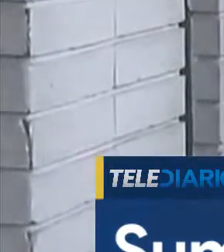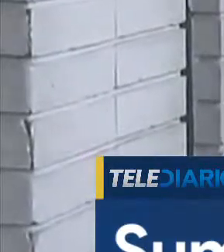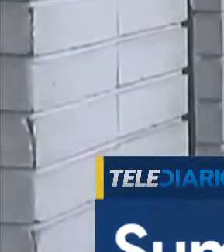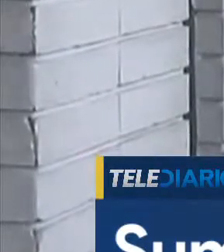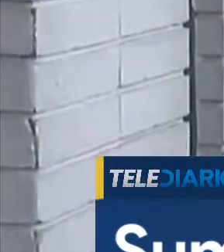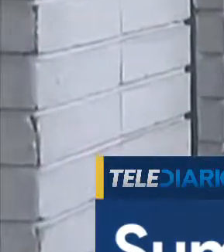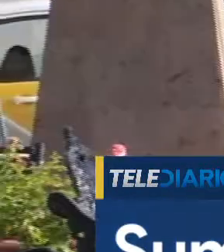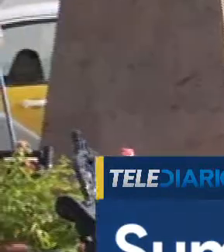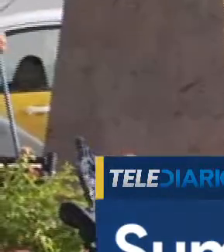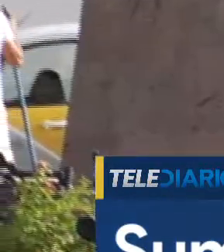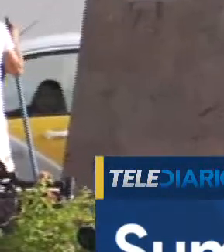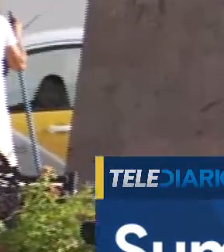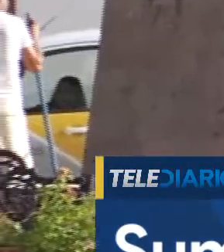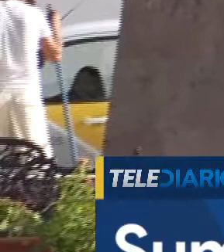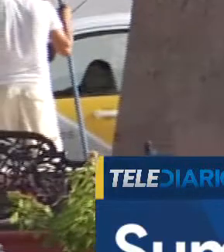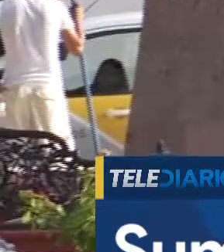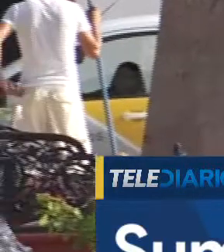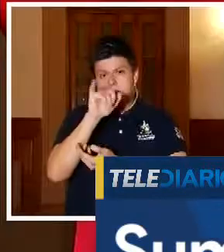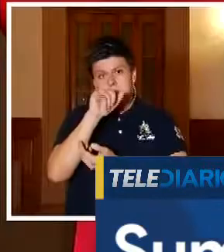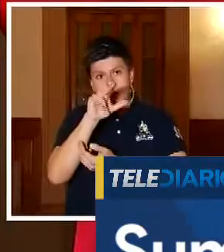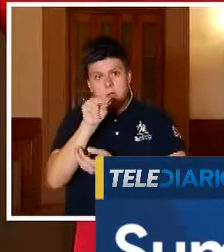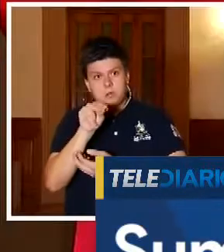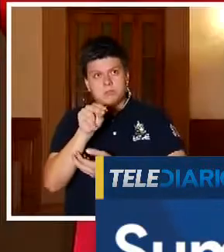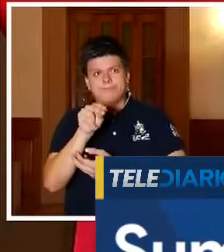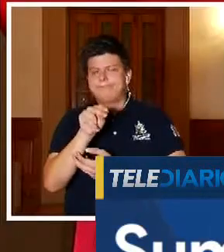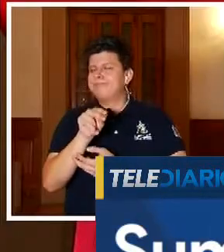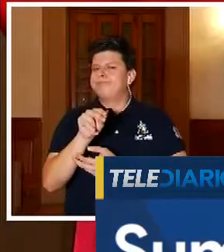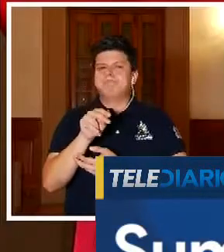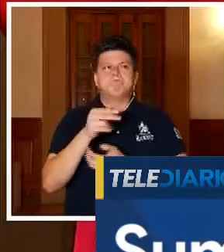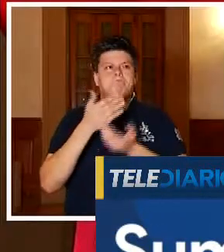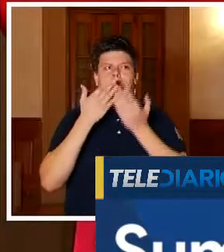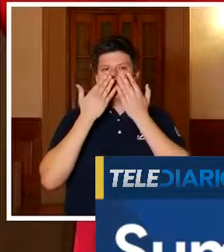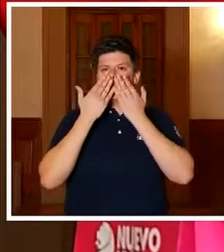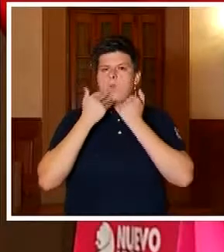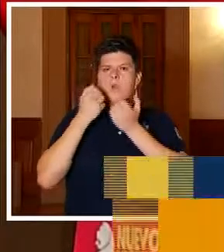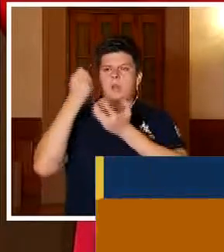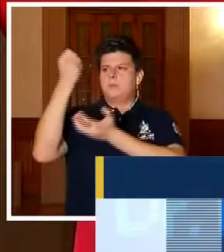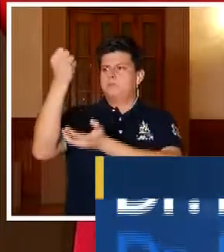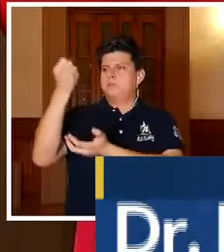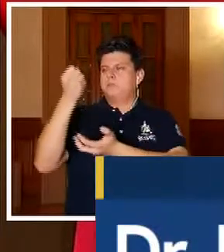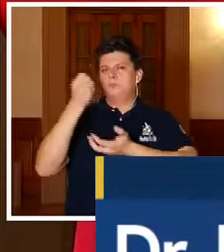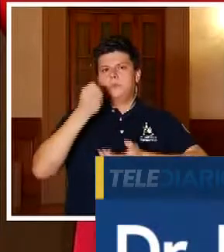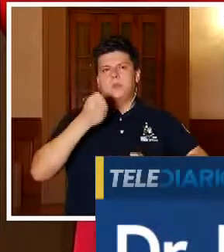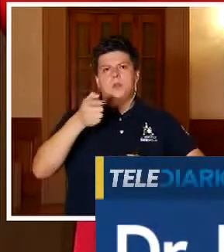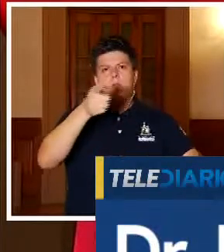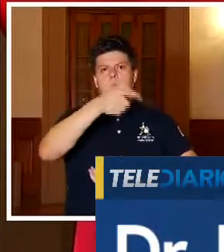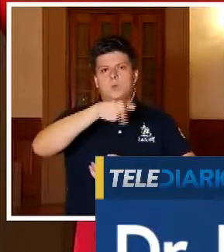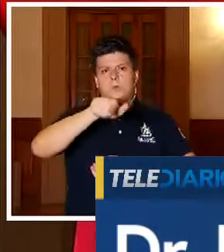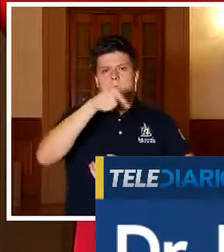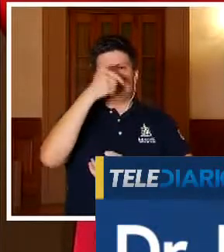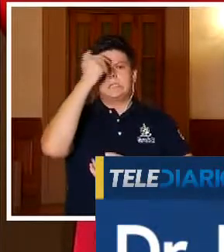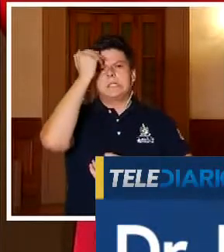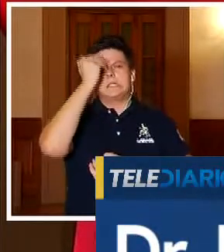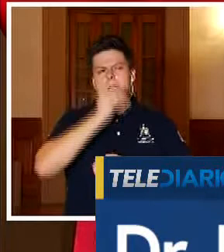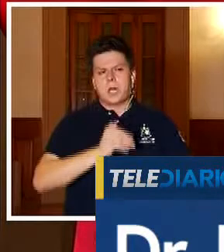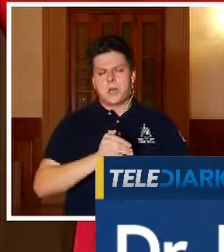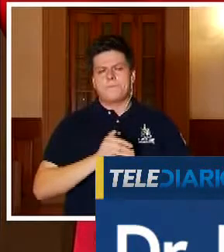Federación para el combate a la pandemia. No nos ha dado más recurso. Ustedes bien lo